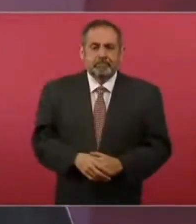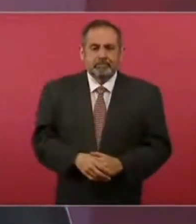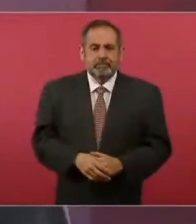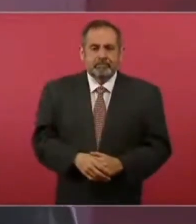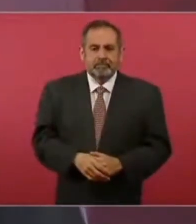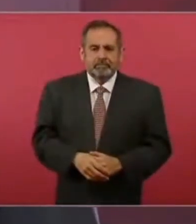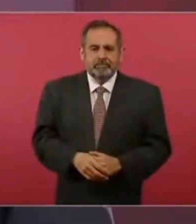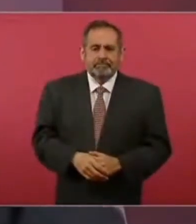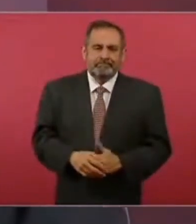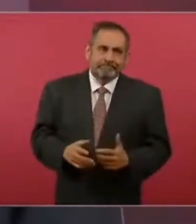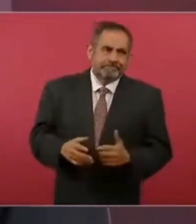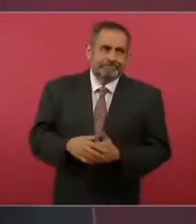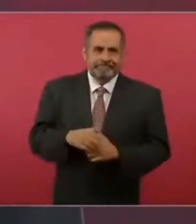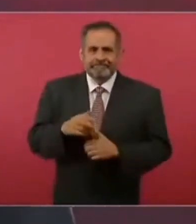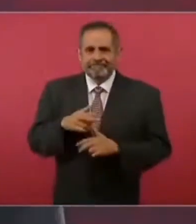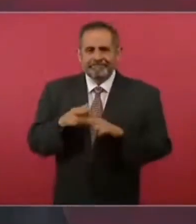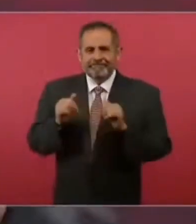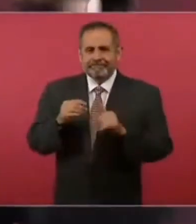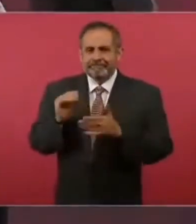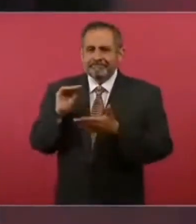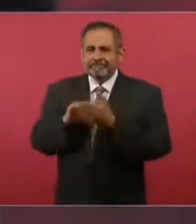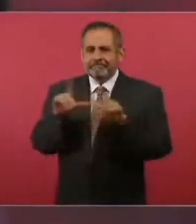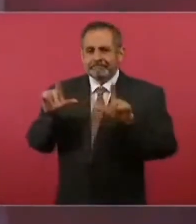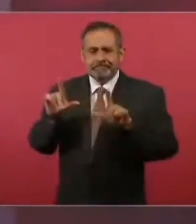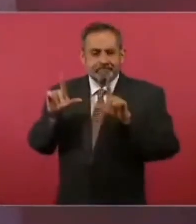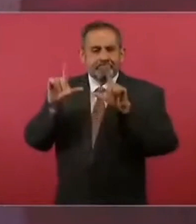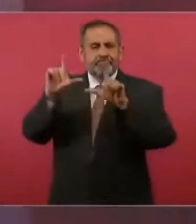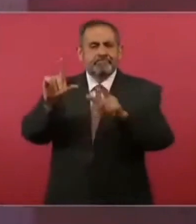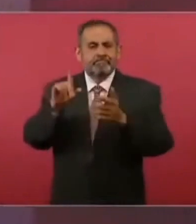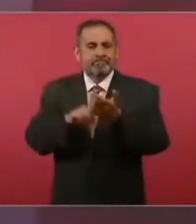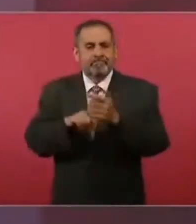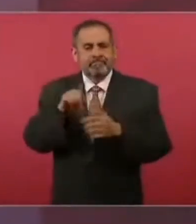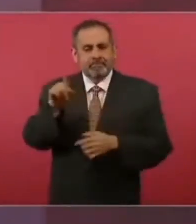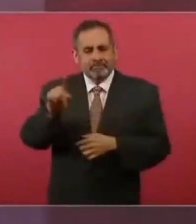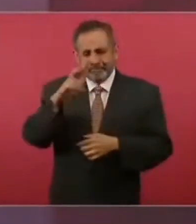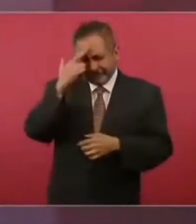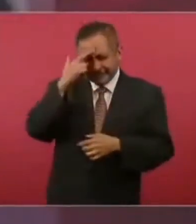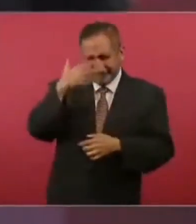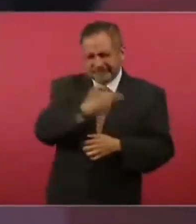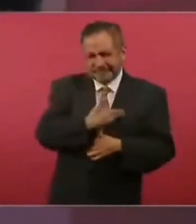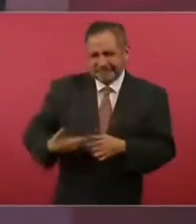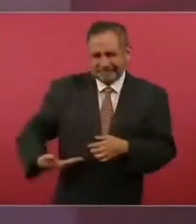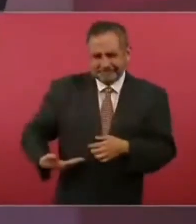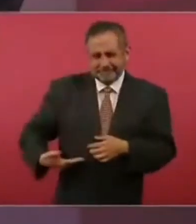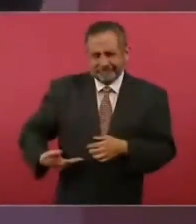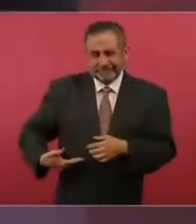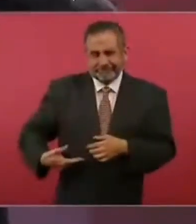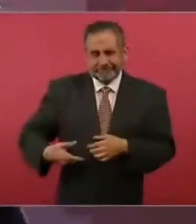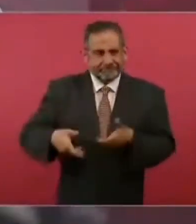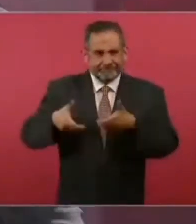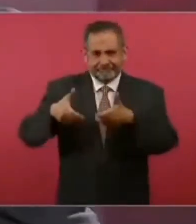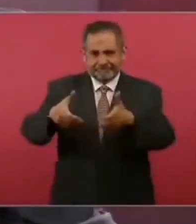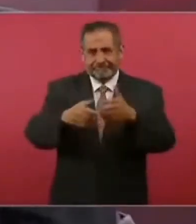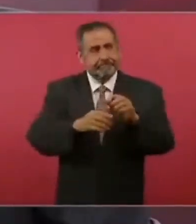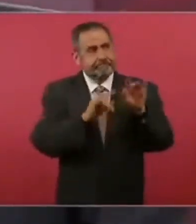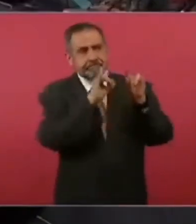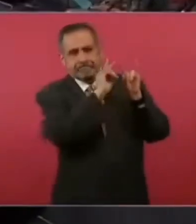ni lo pongo, pero como se ponen los retratos de los presidentes aquí en el corredor.